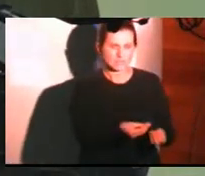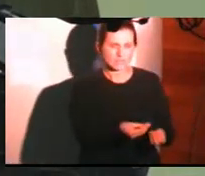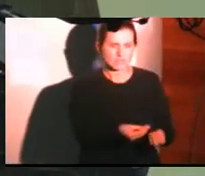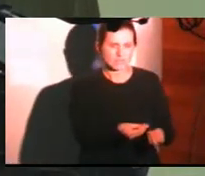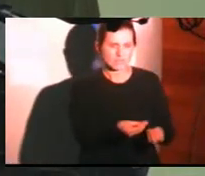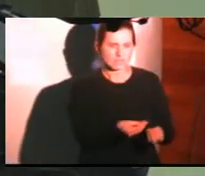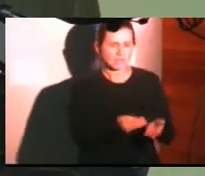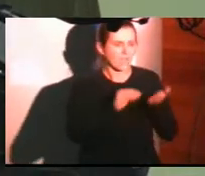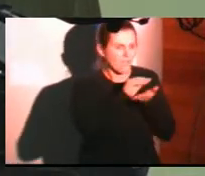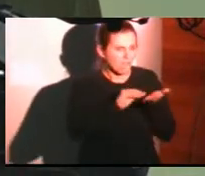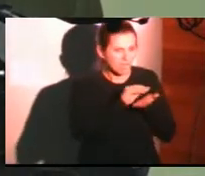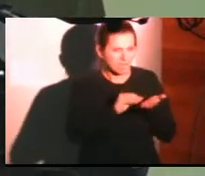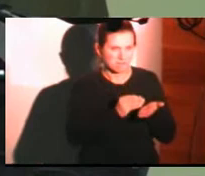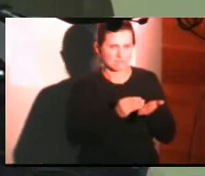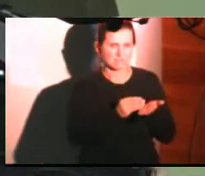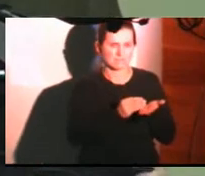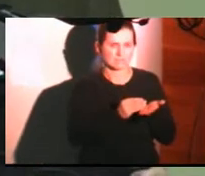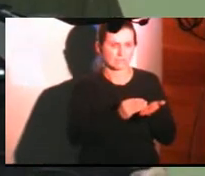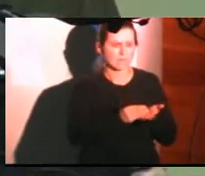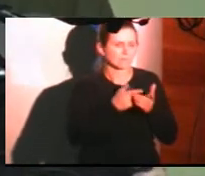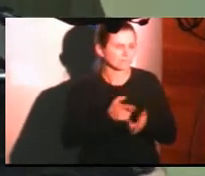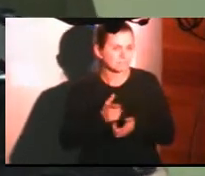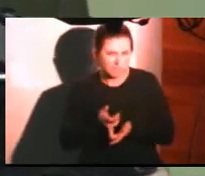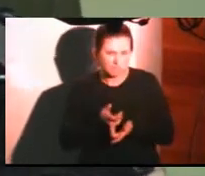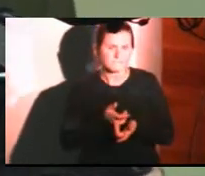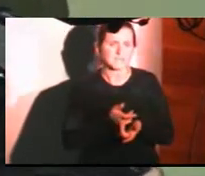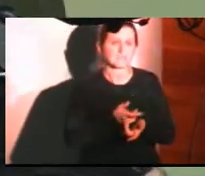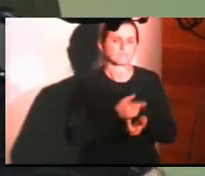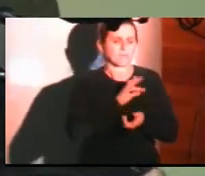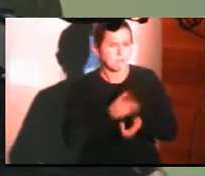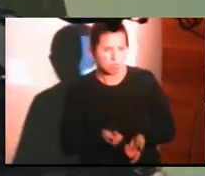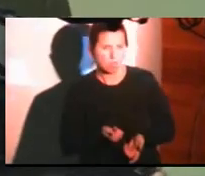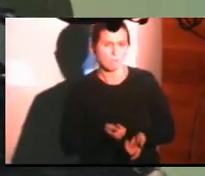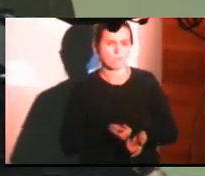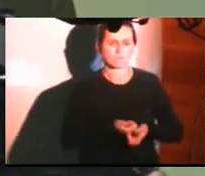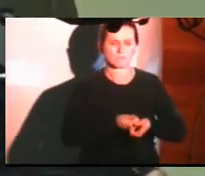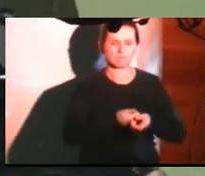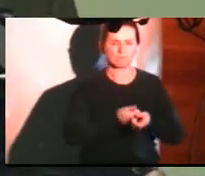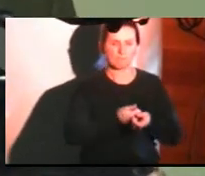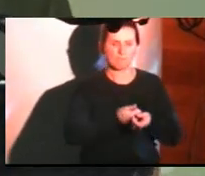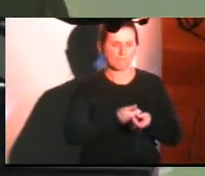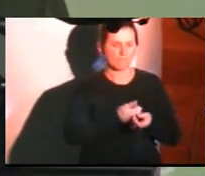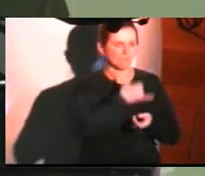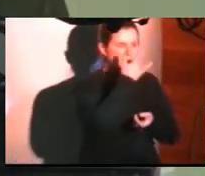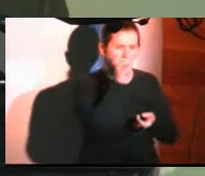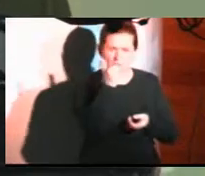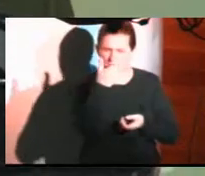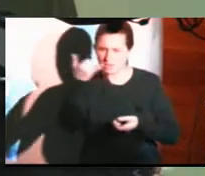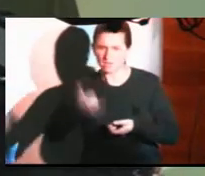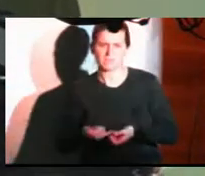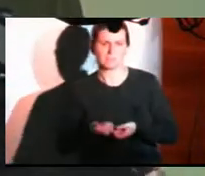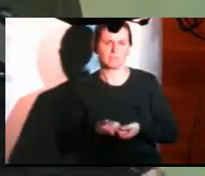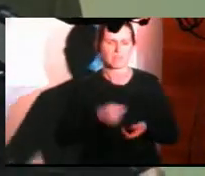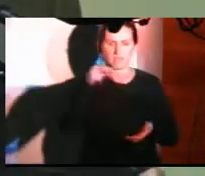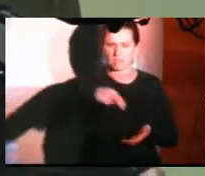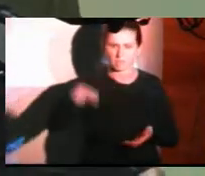también las cámaras que ya tenemos instaladas en Villa La Angostura, tenemos instaladas en San Martín de los Andes, queremos seguir instalando en otras ciudades, estamos instalando